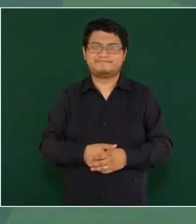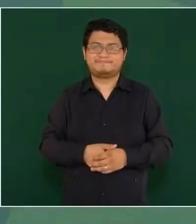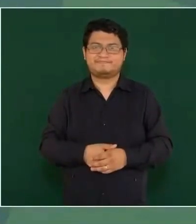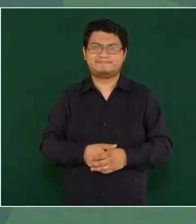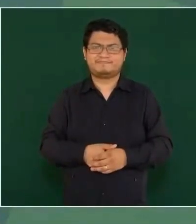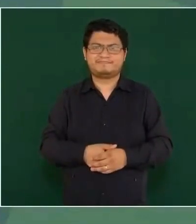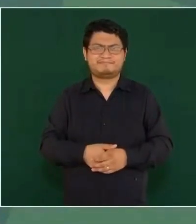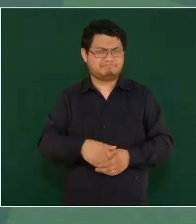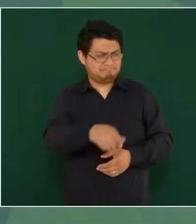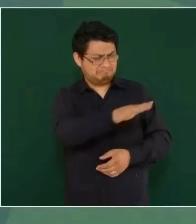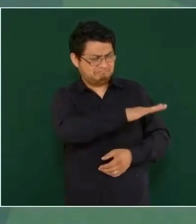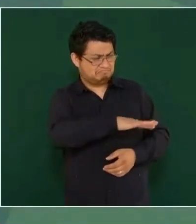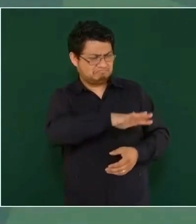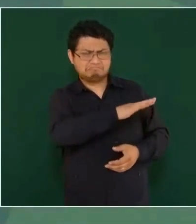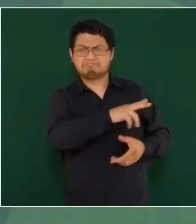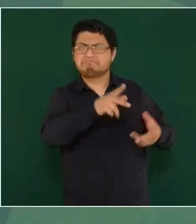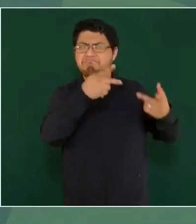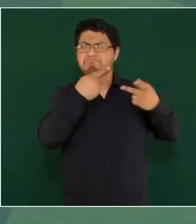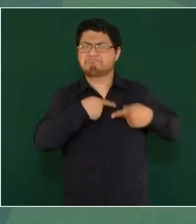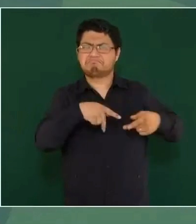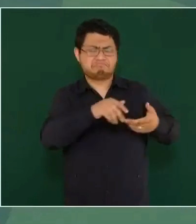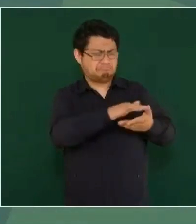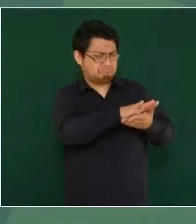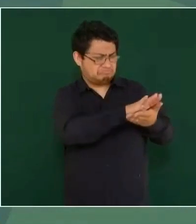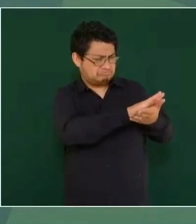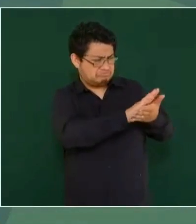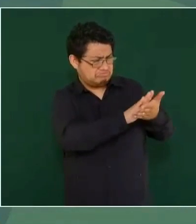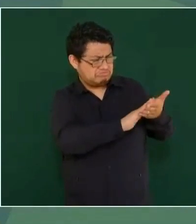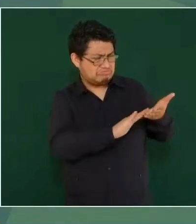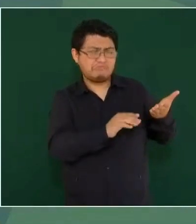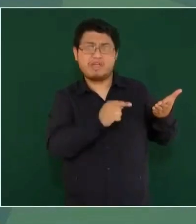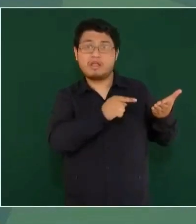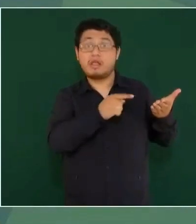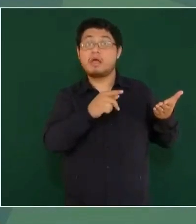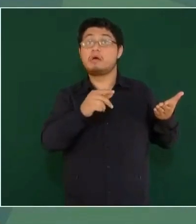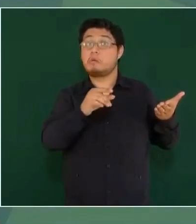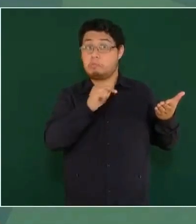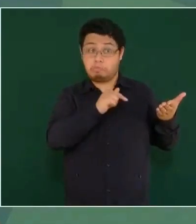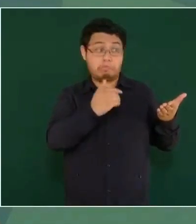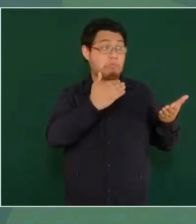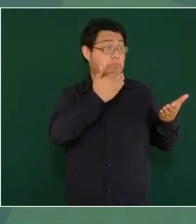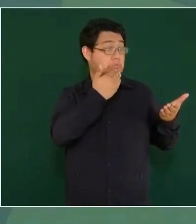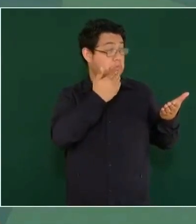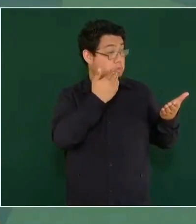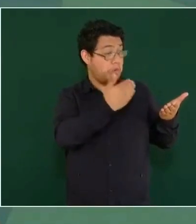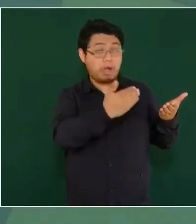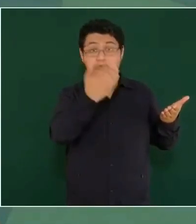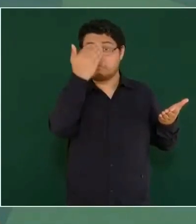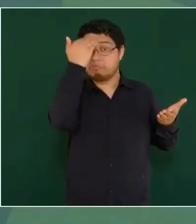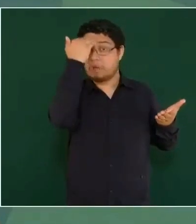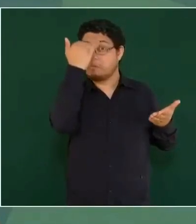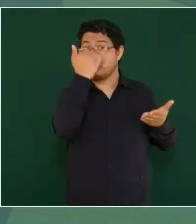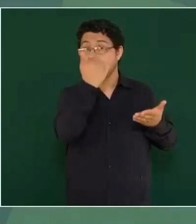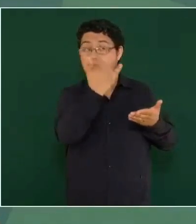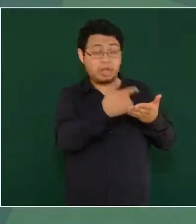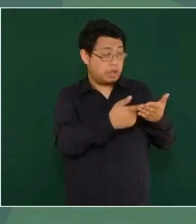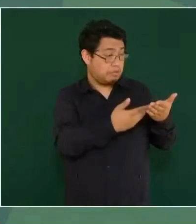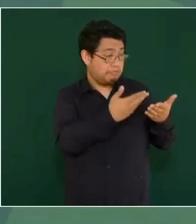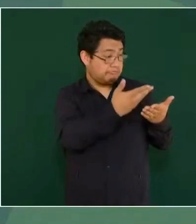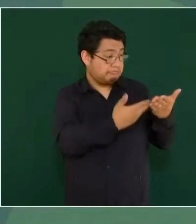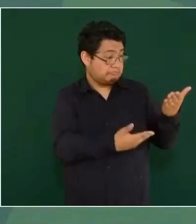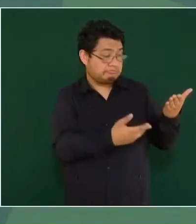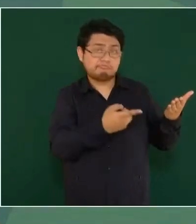la gente humilde con mucha sabiduría y hay gente